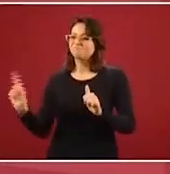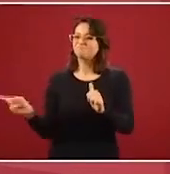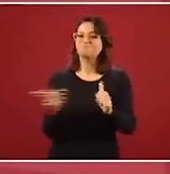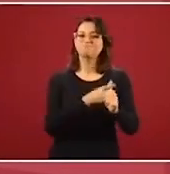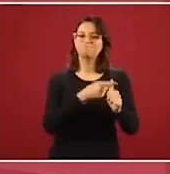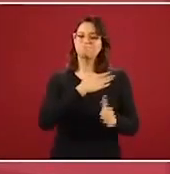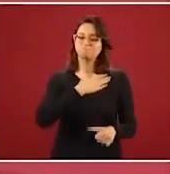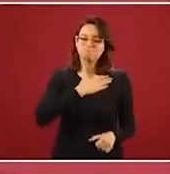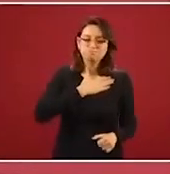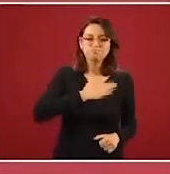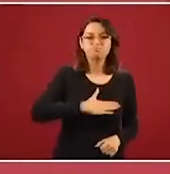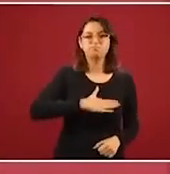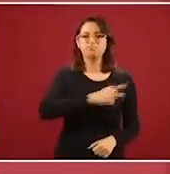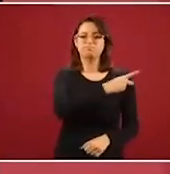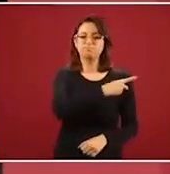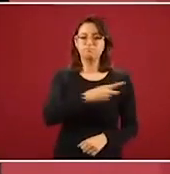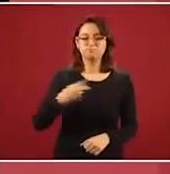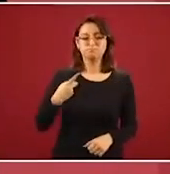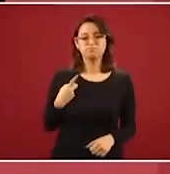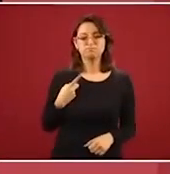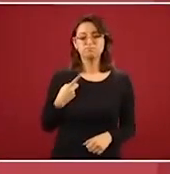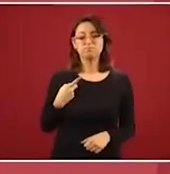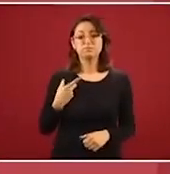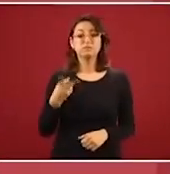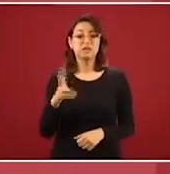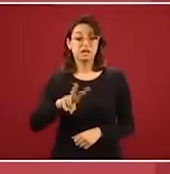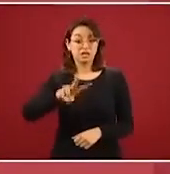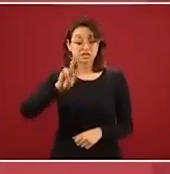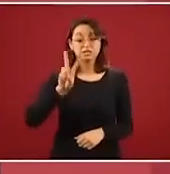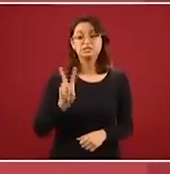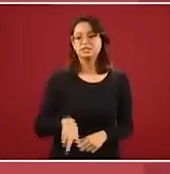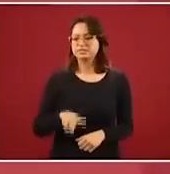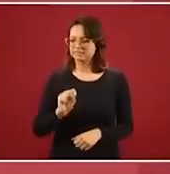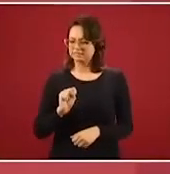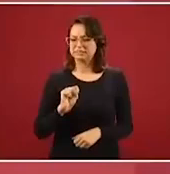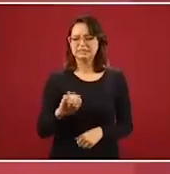Claro que es importante que haya vigilancia,